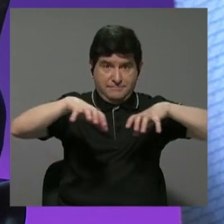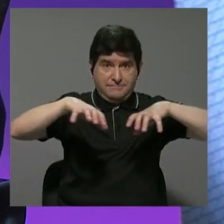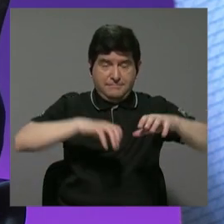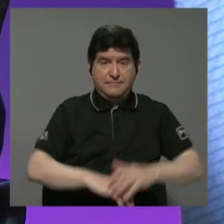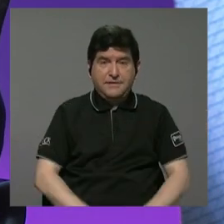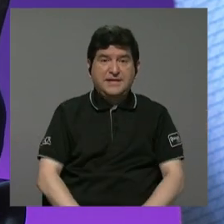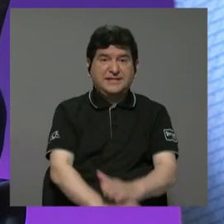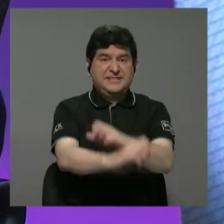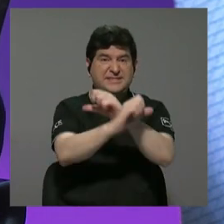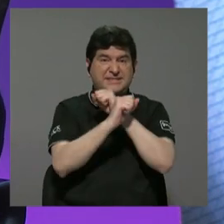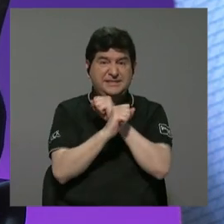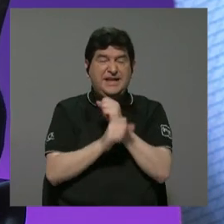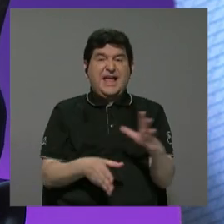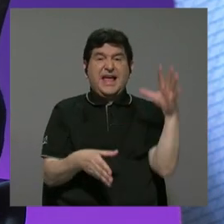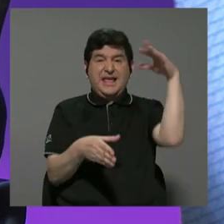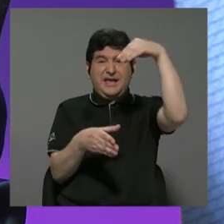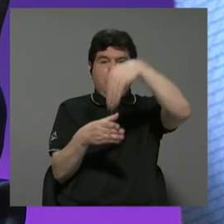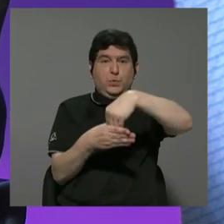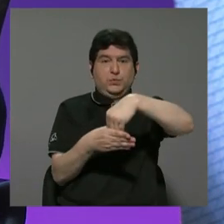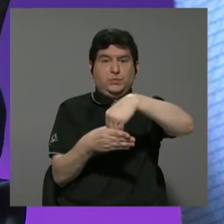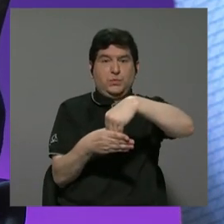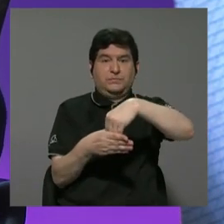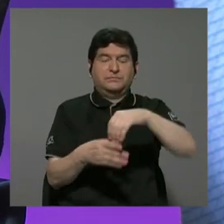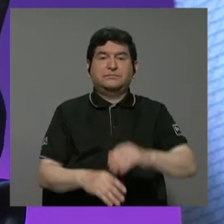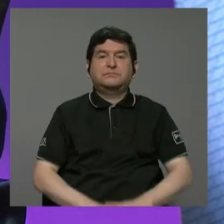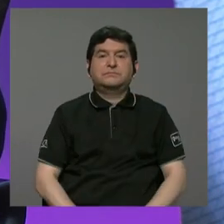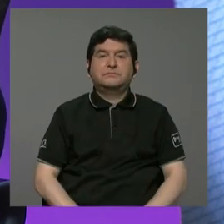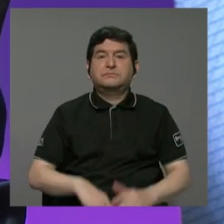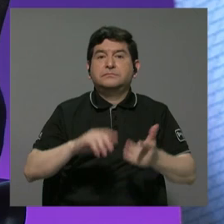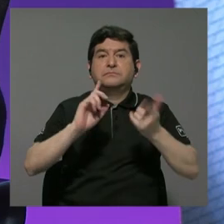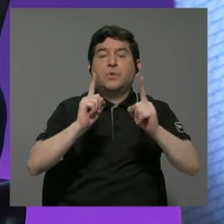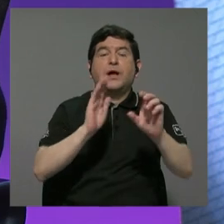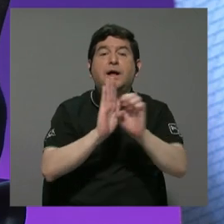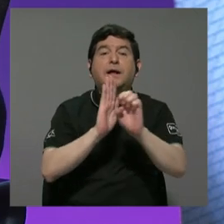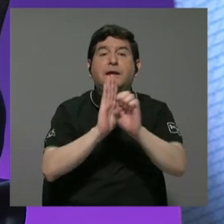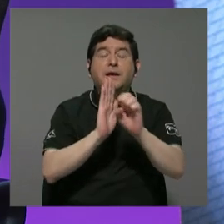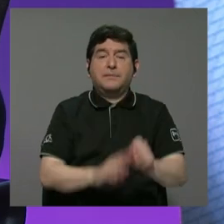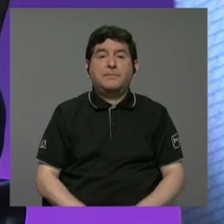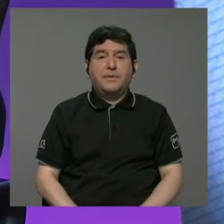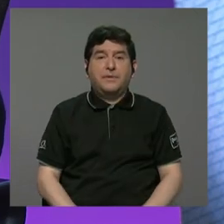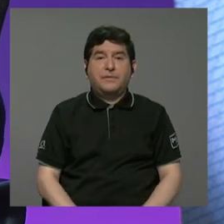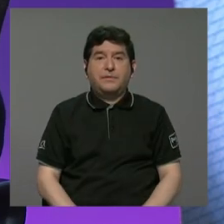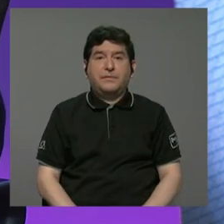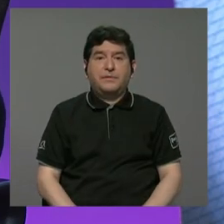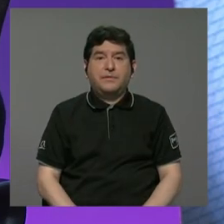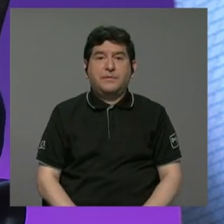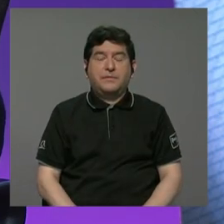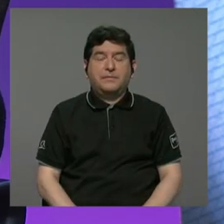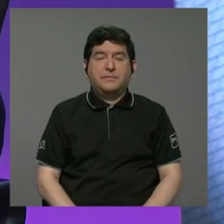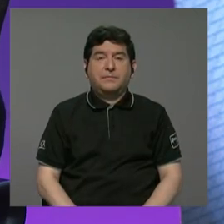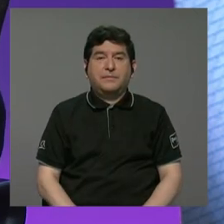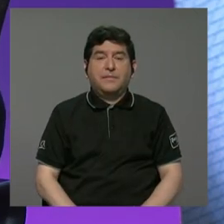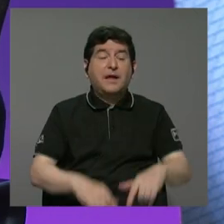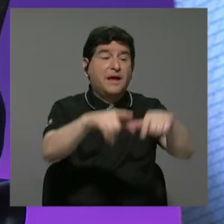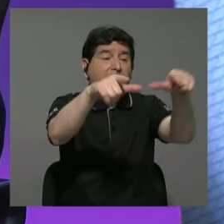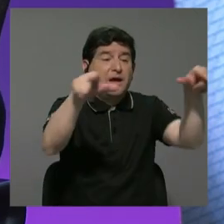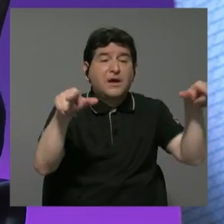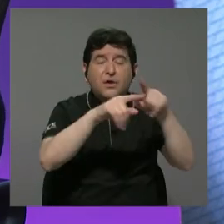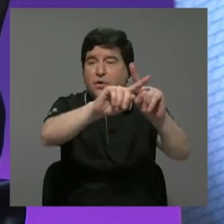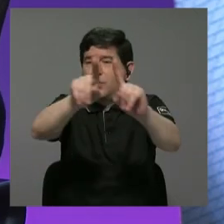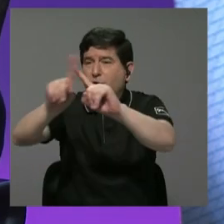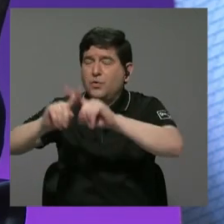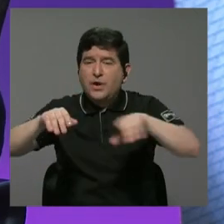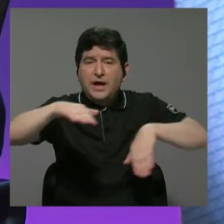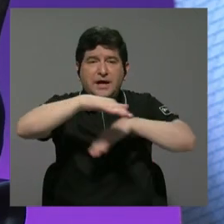que garantiza inclusión, que es, por ejemplo, la presencia en territorios, en